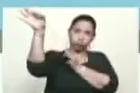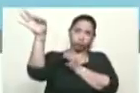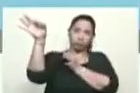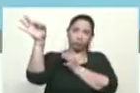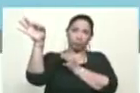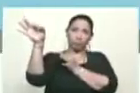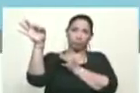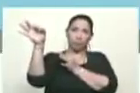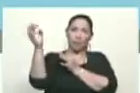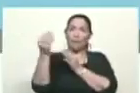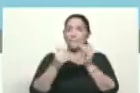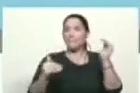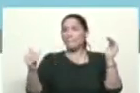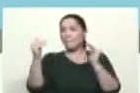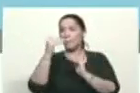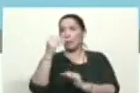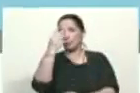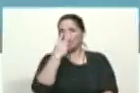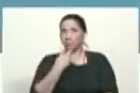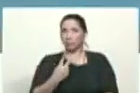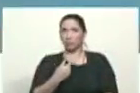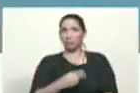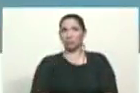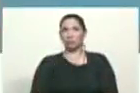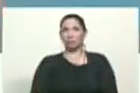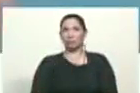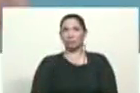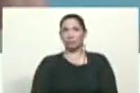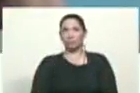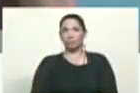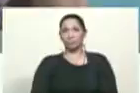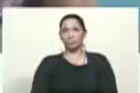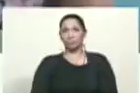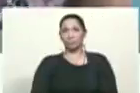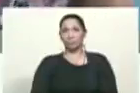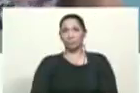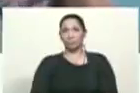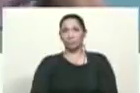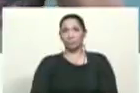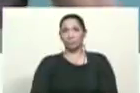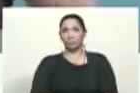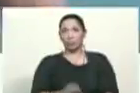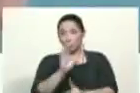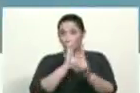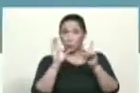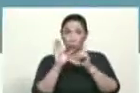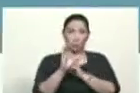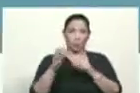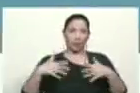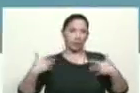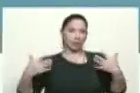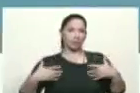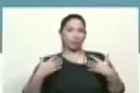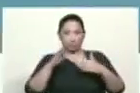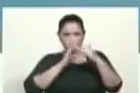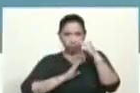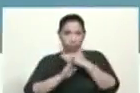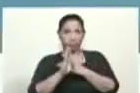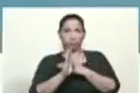mayor pobreza, a pesar de que es muy rico en muchas cosas, sobre todo en cultura y en alegría y en nobleza,